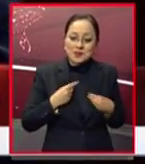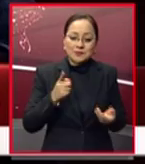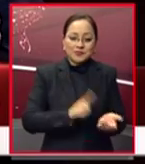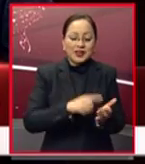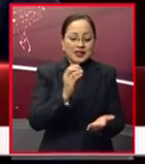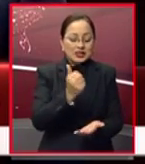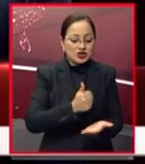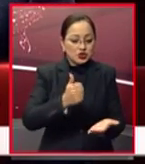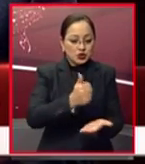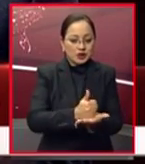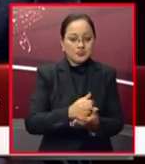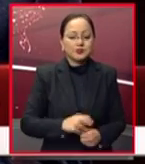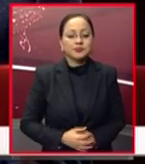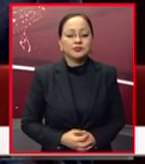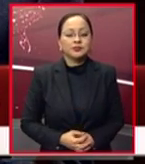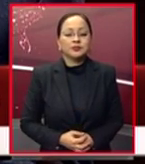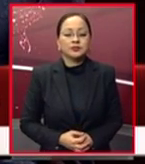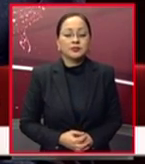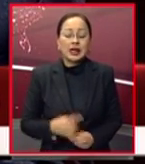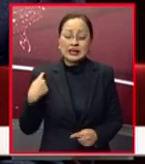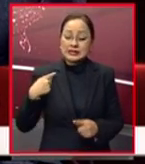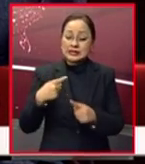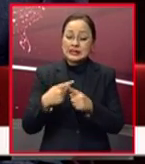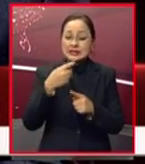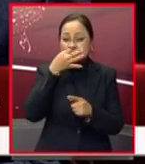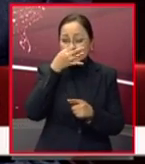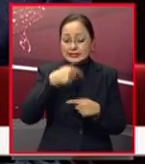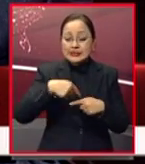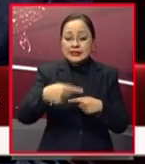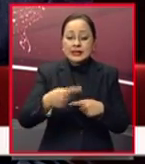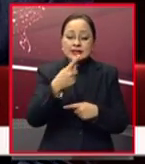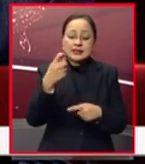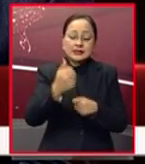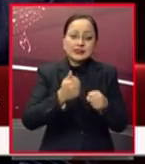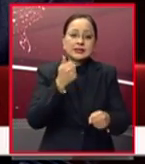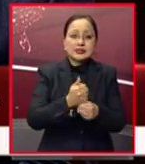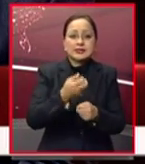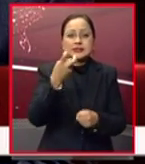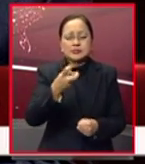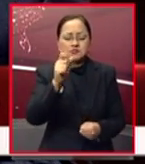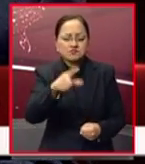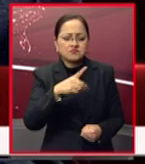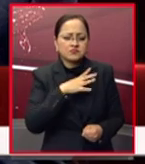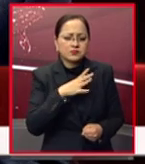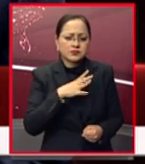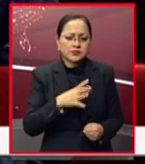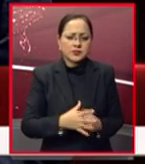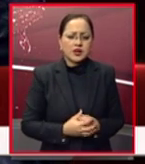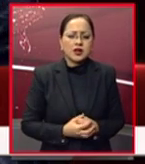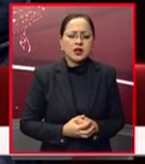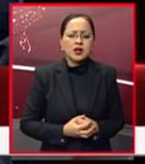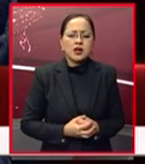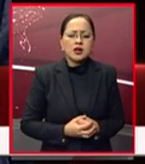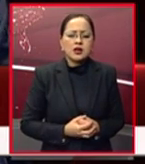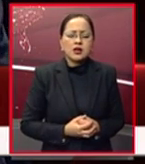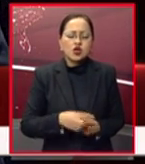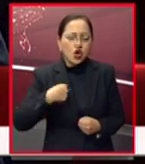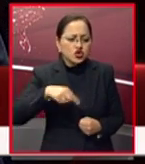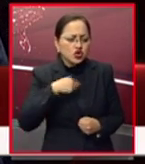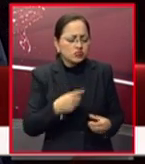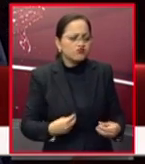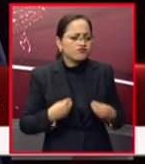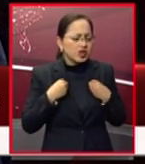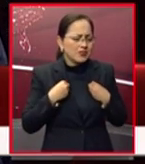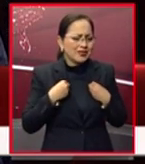a casi 100 años de tener una Constitución precursora en derechos sociales políticos, estamos